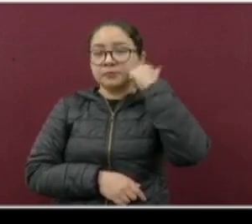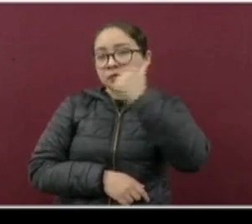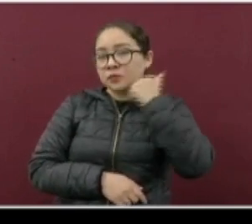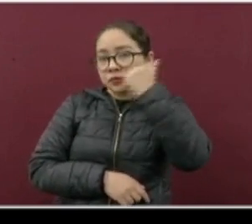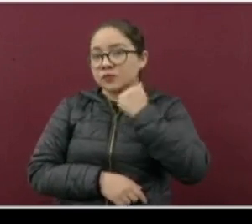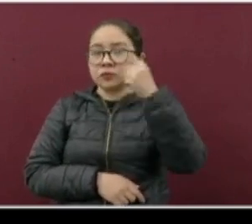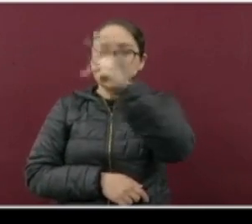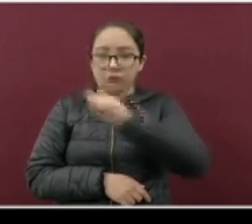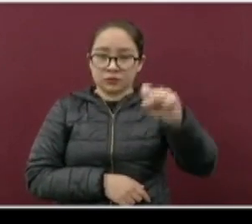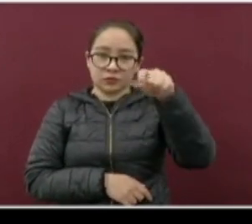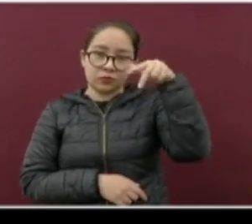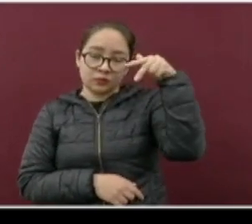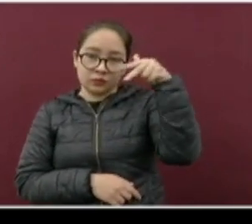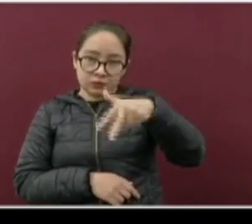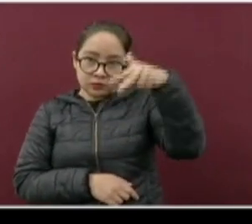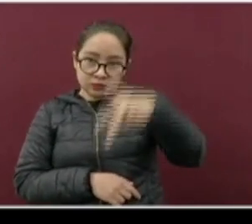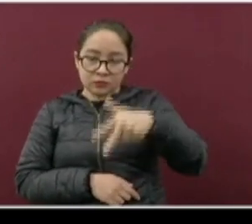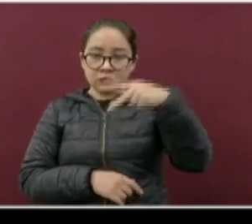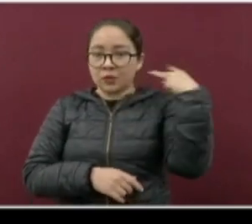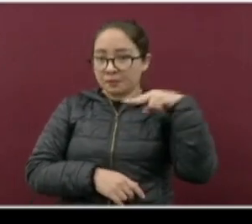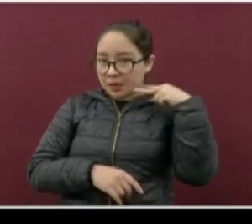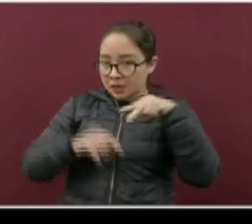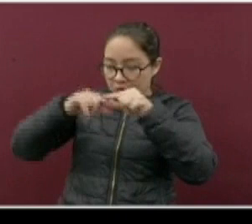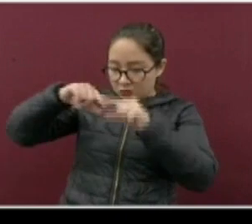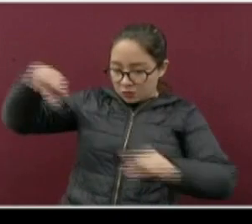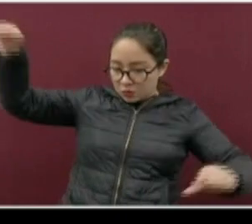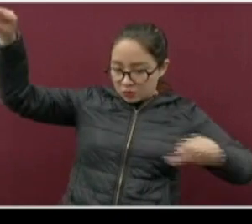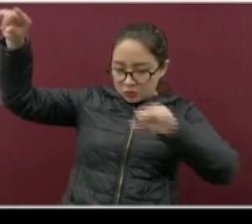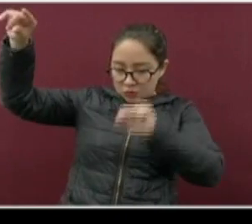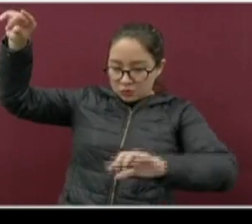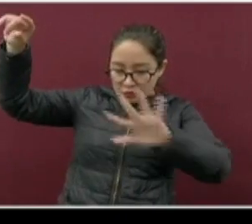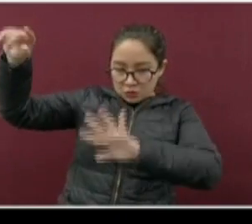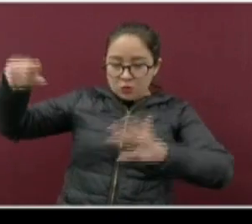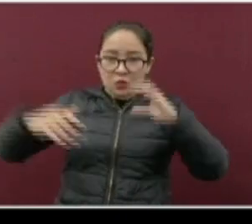118. En el sur, Coatzacoalcos reporta ya